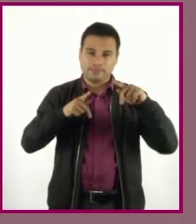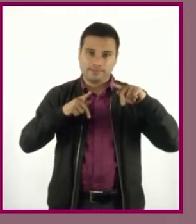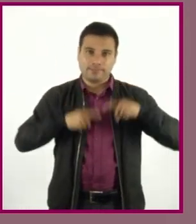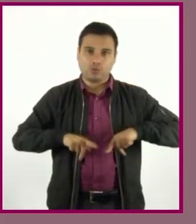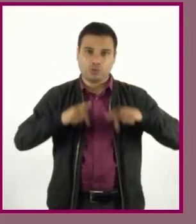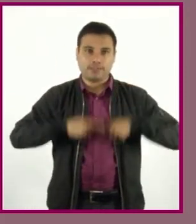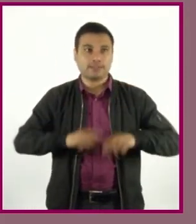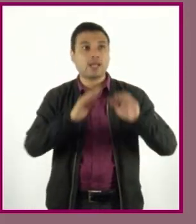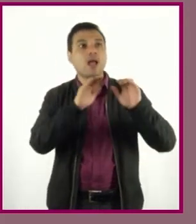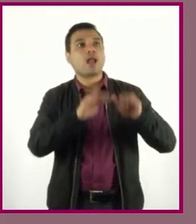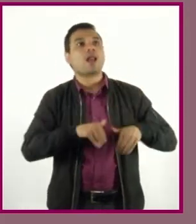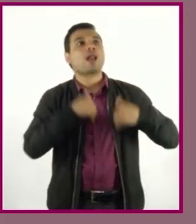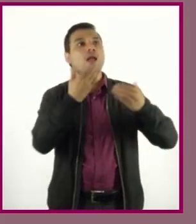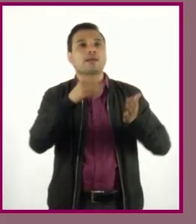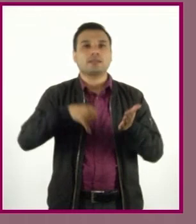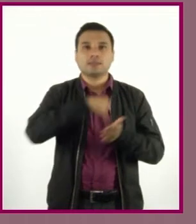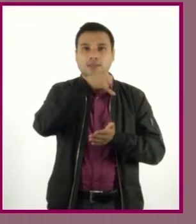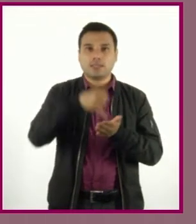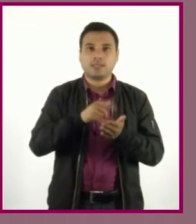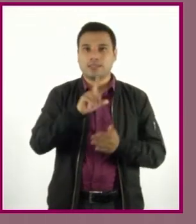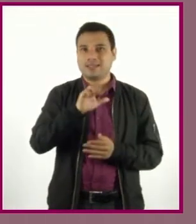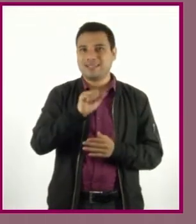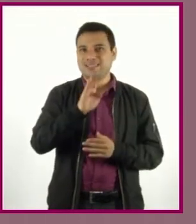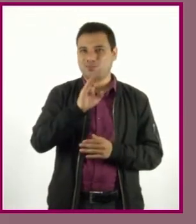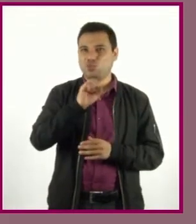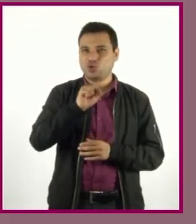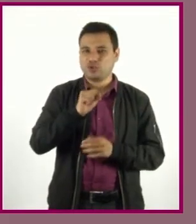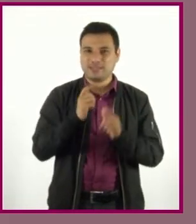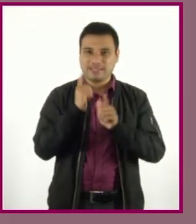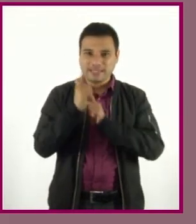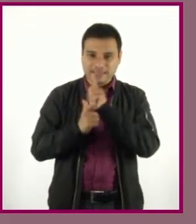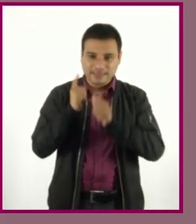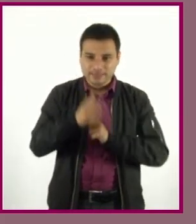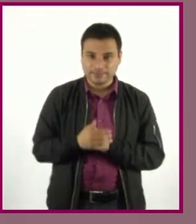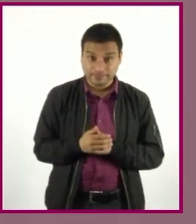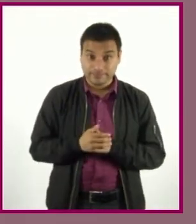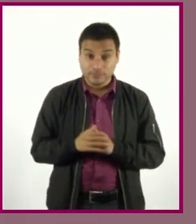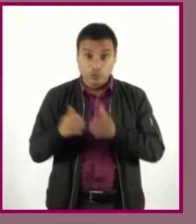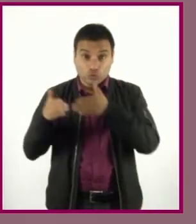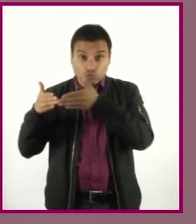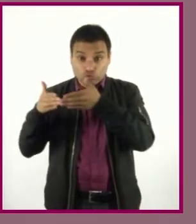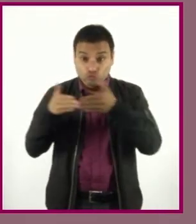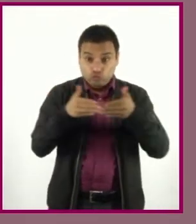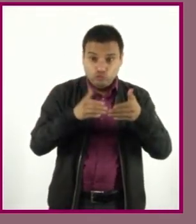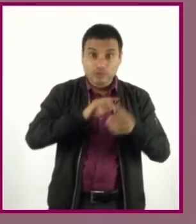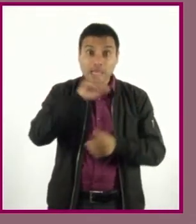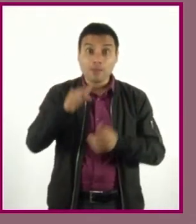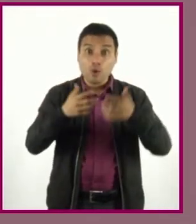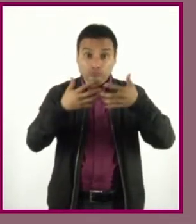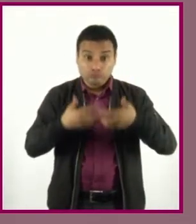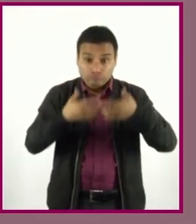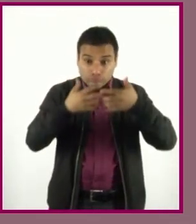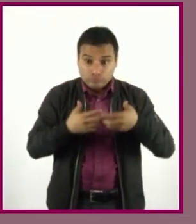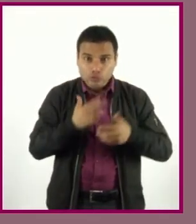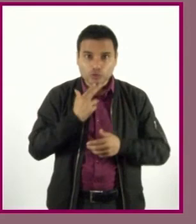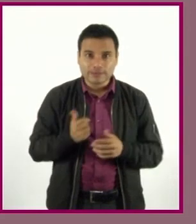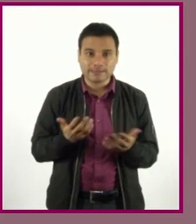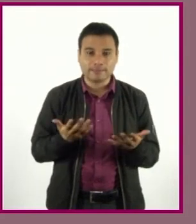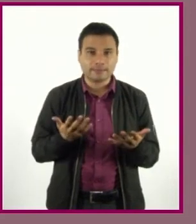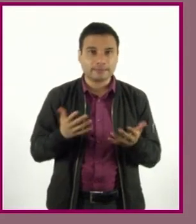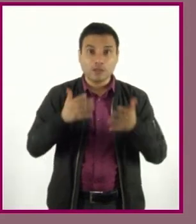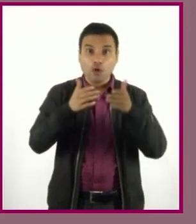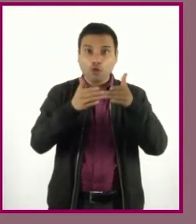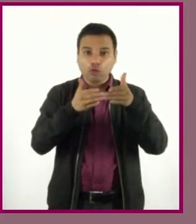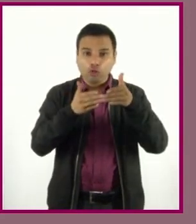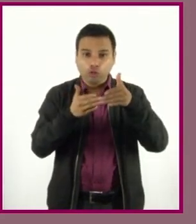para llegar a la isla de Lesbos, Grecia. Pero después de haber zarpado, el motor se detuvo y el bote comenzó